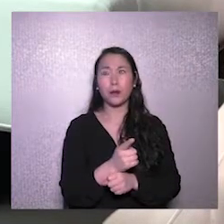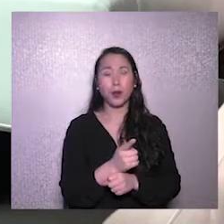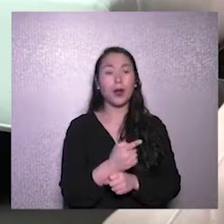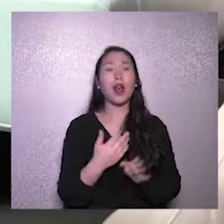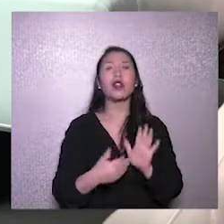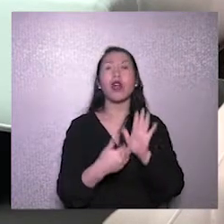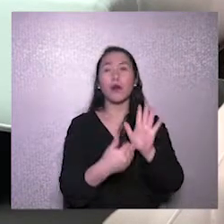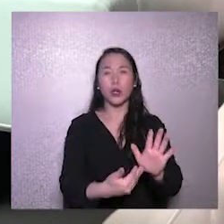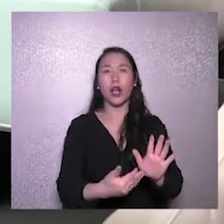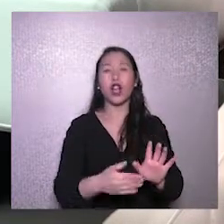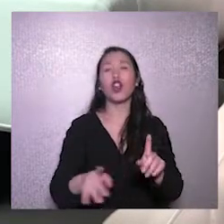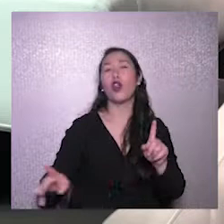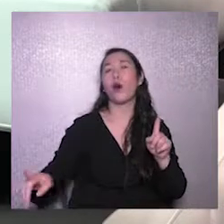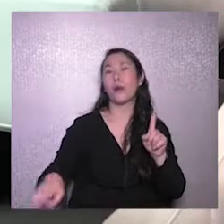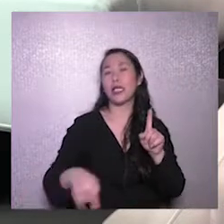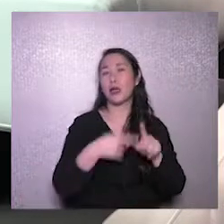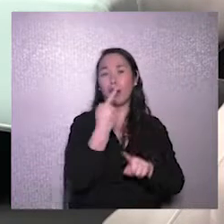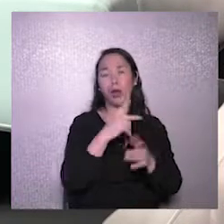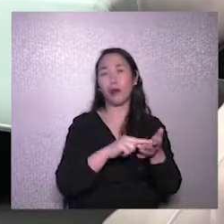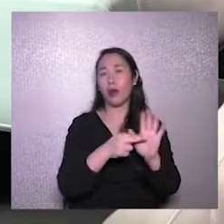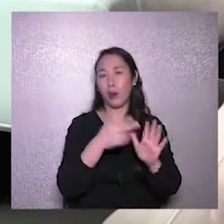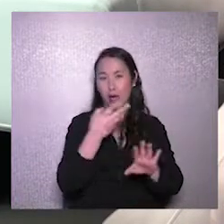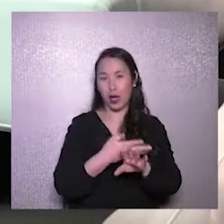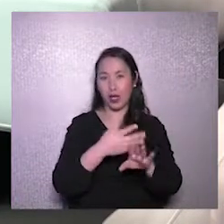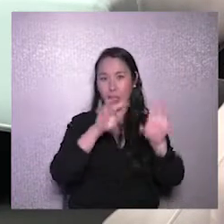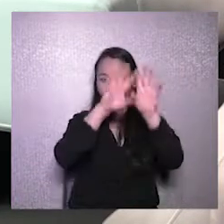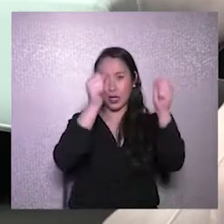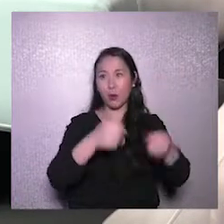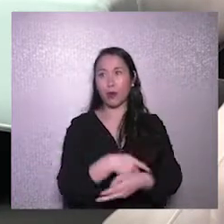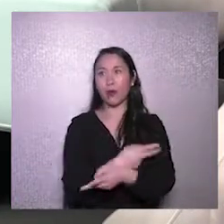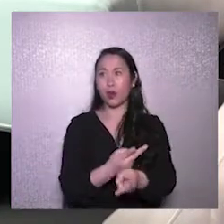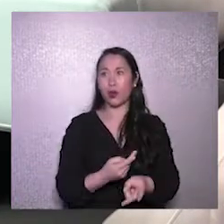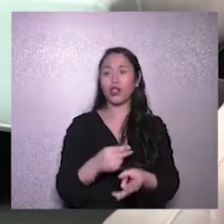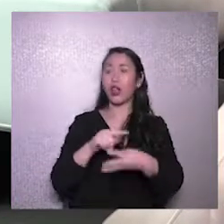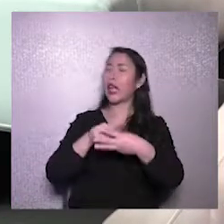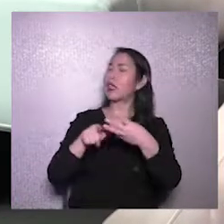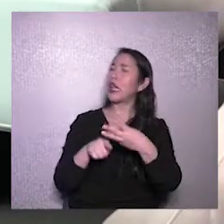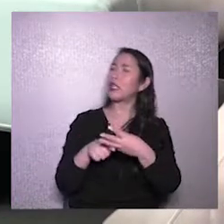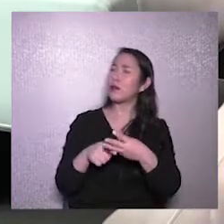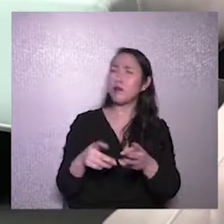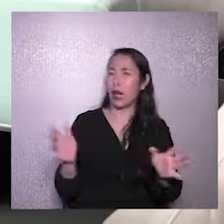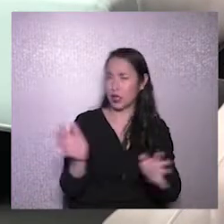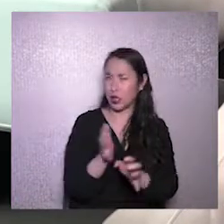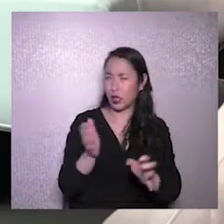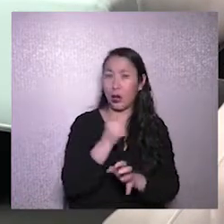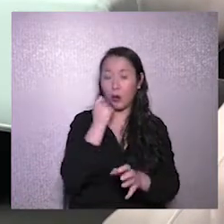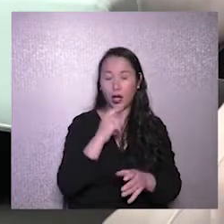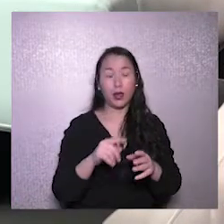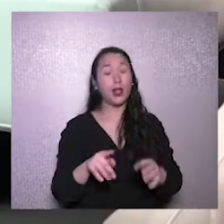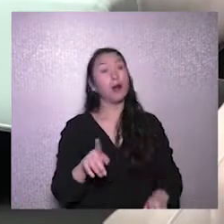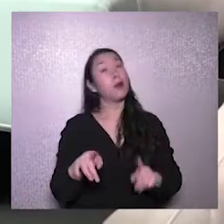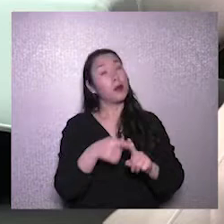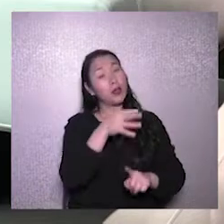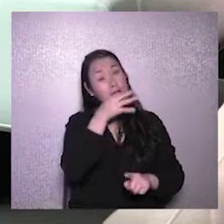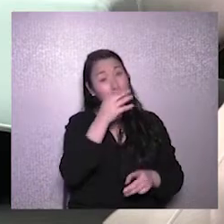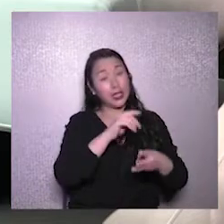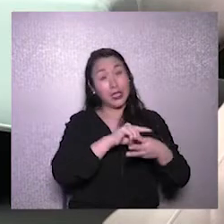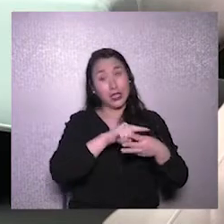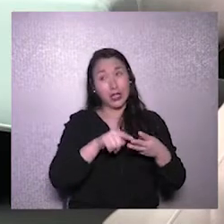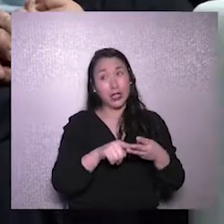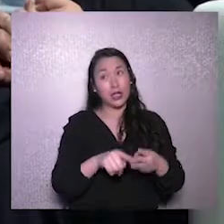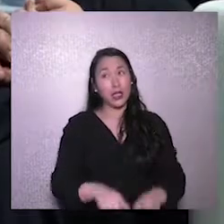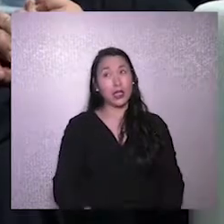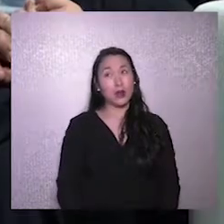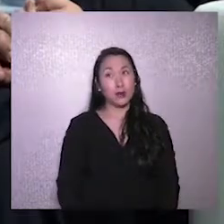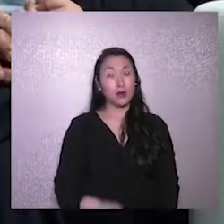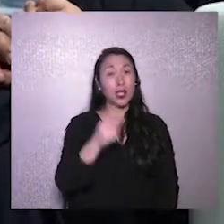problemas que afectan al sistema público. ¿Y cuáles son las tres claves, críticas de eso? Es decir, primero que nada, y esto dentro